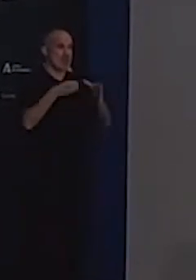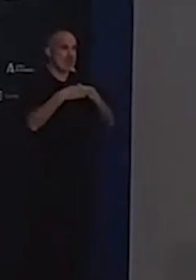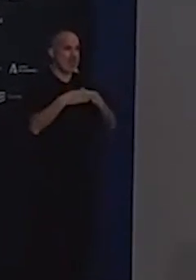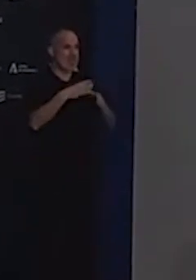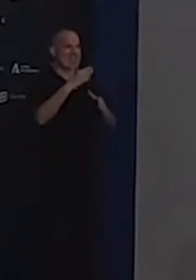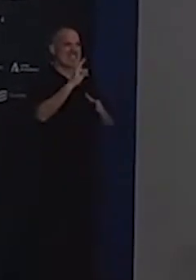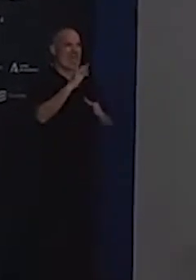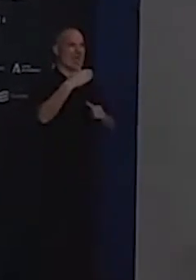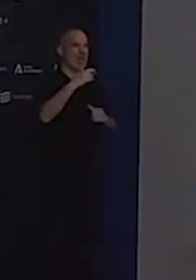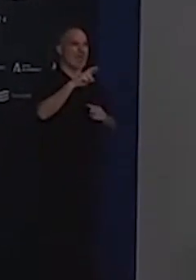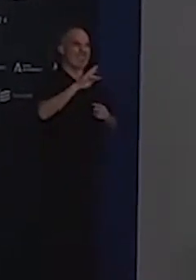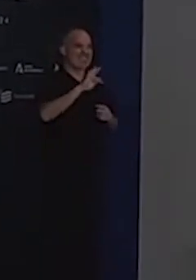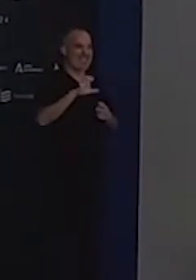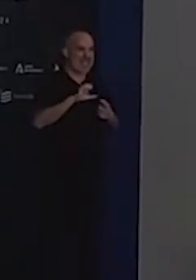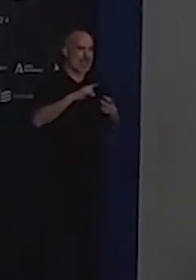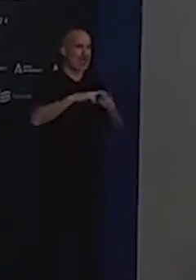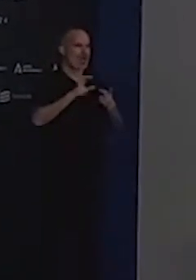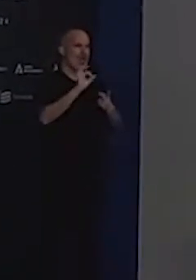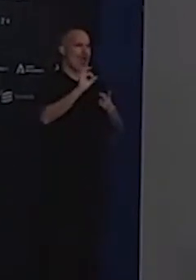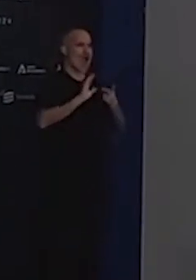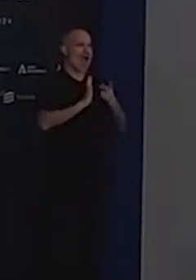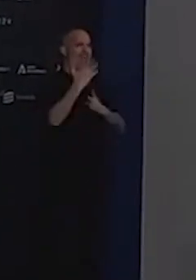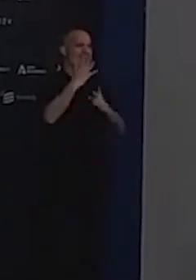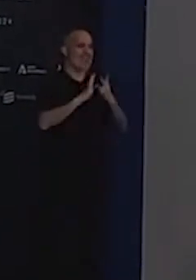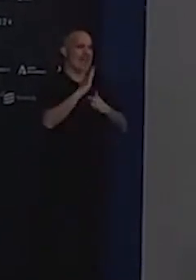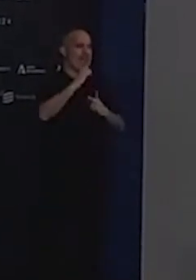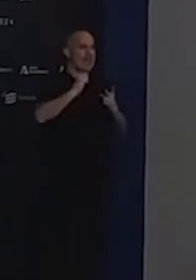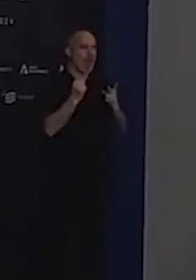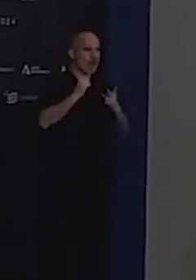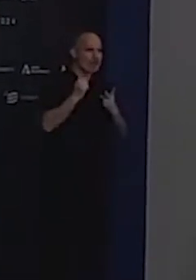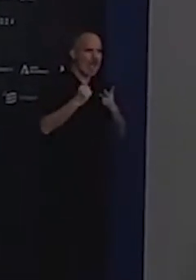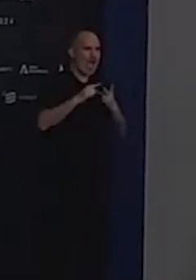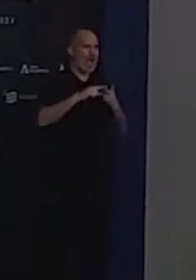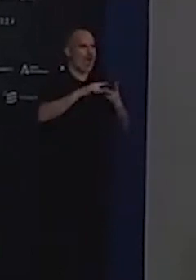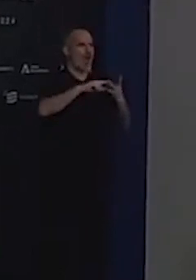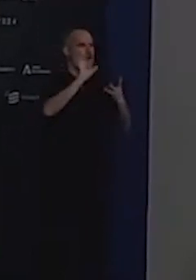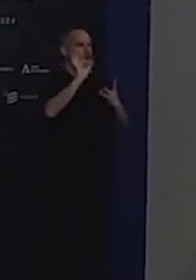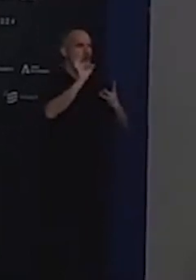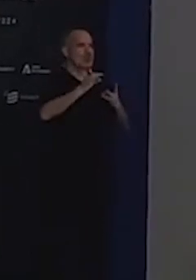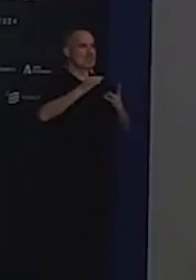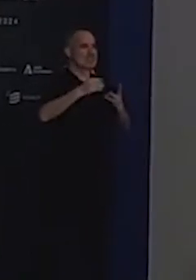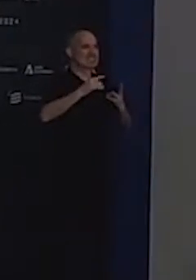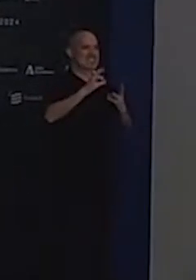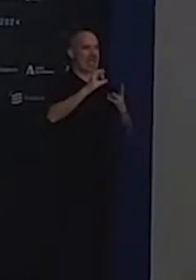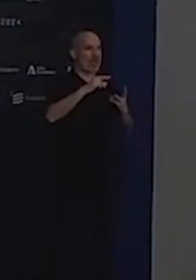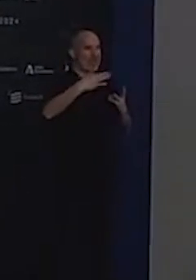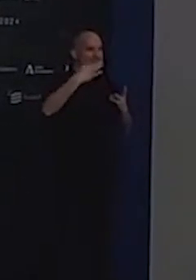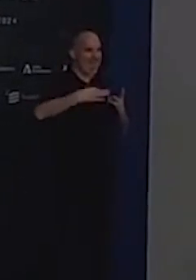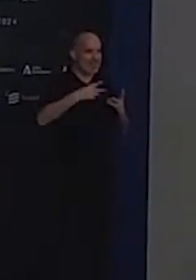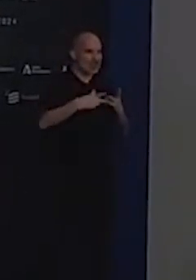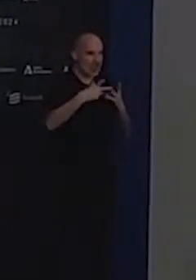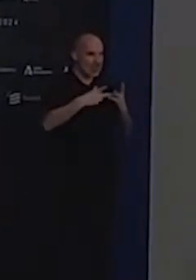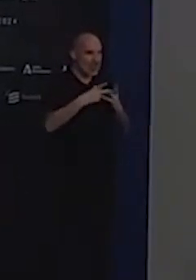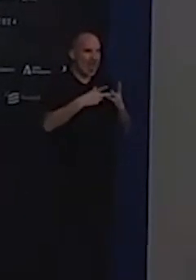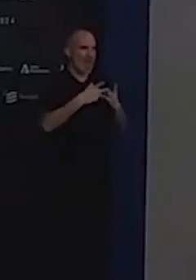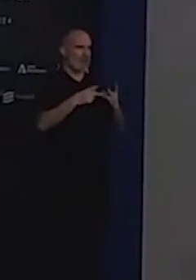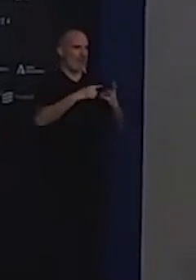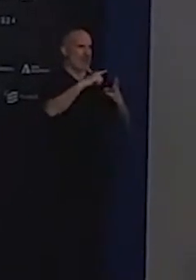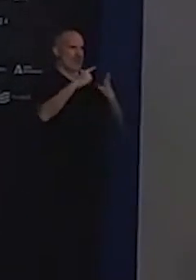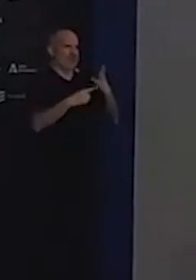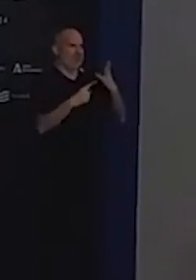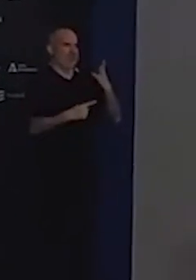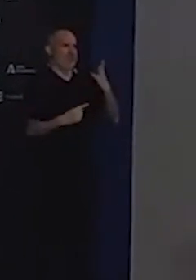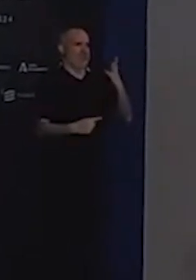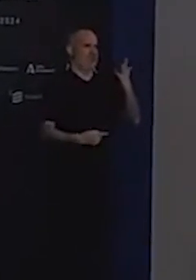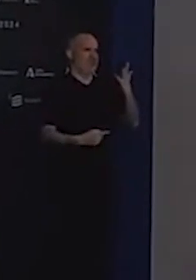Taburete, J.C. Reyes y grupos tan míticos como Seguridad Social o No Me Pises que Lleva Chancla. Con lo cual,